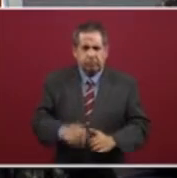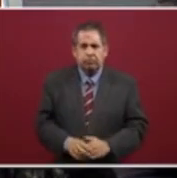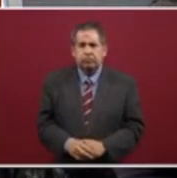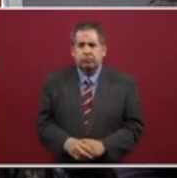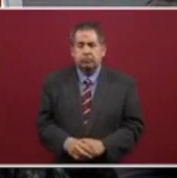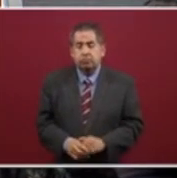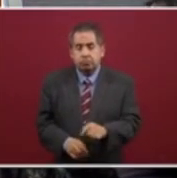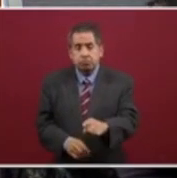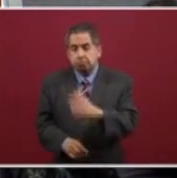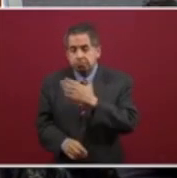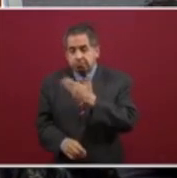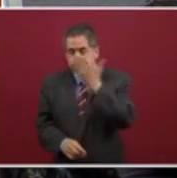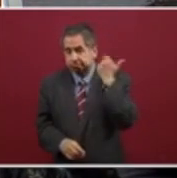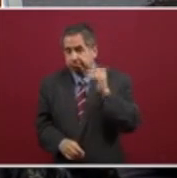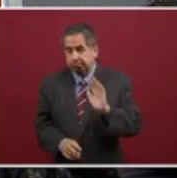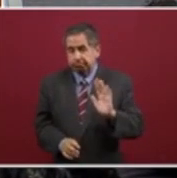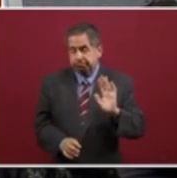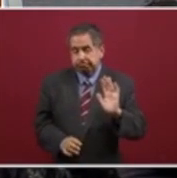No sabemos,